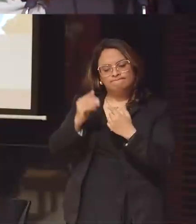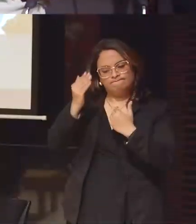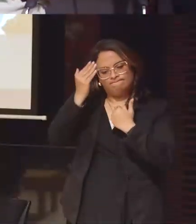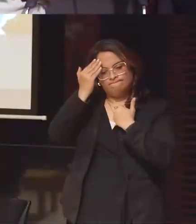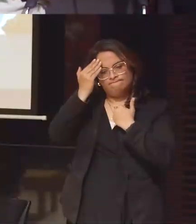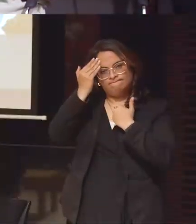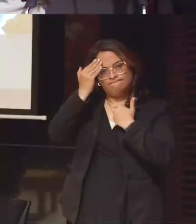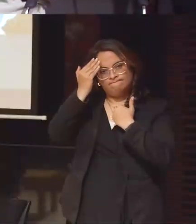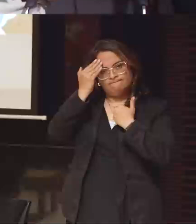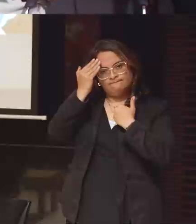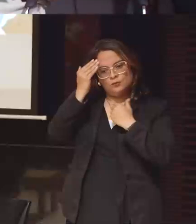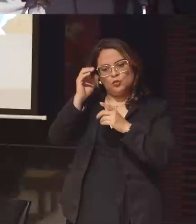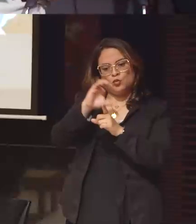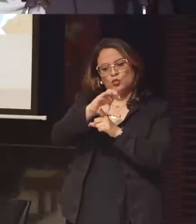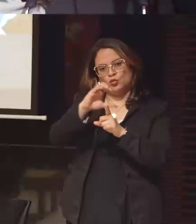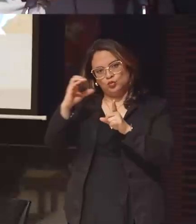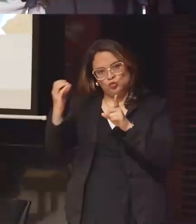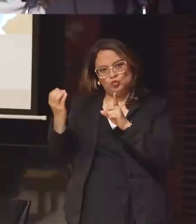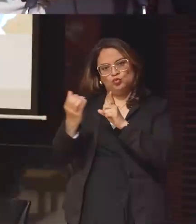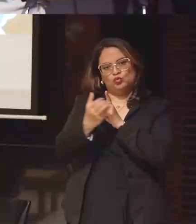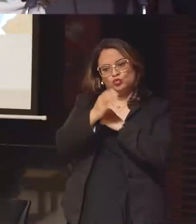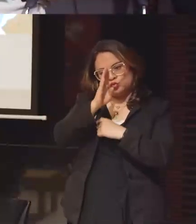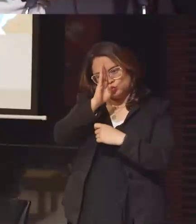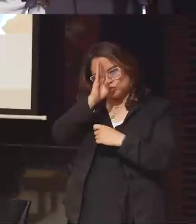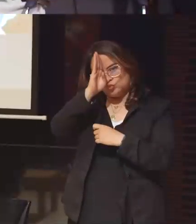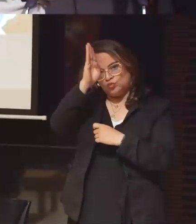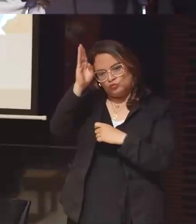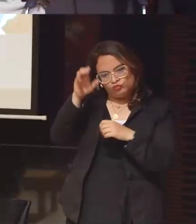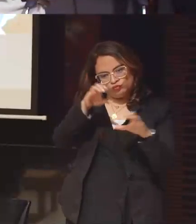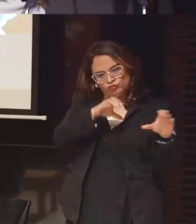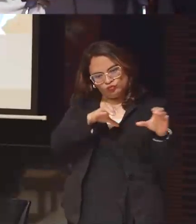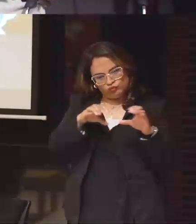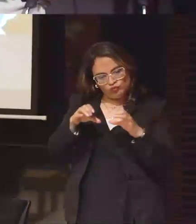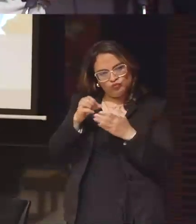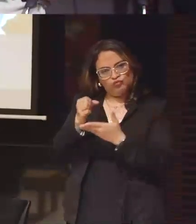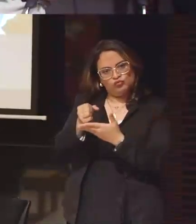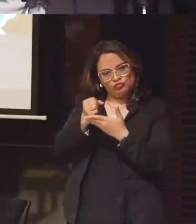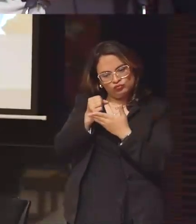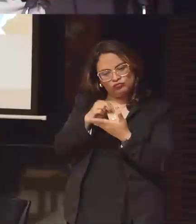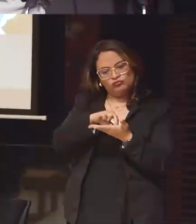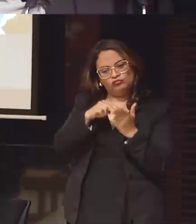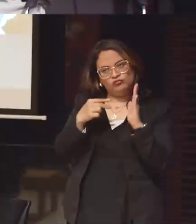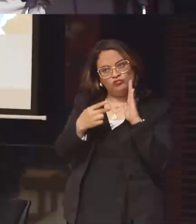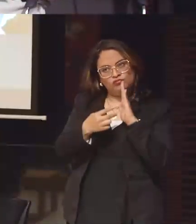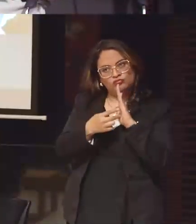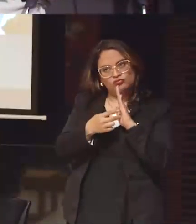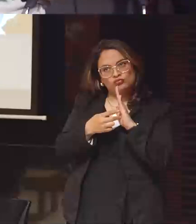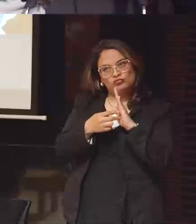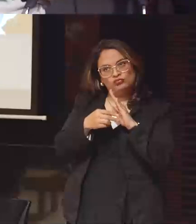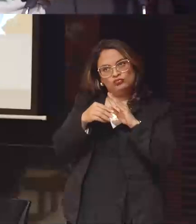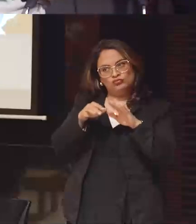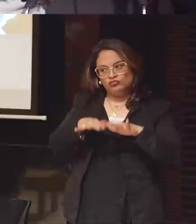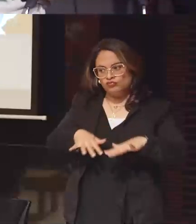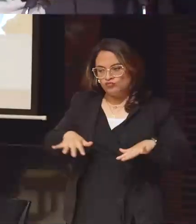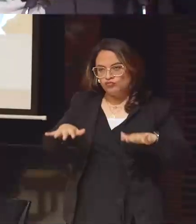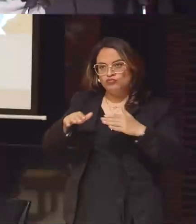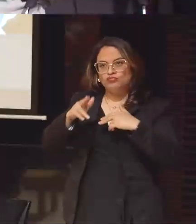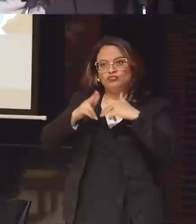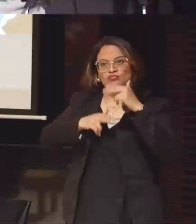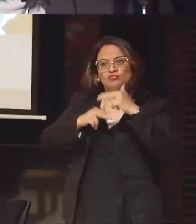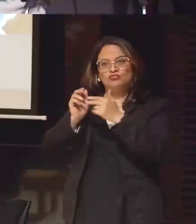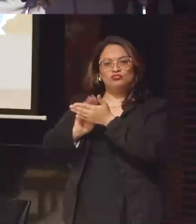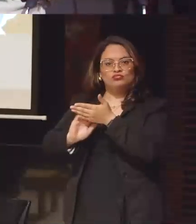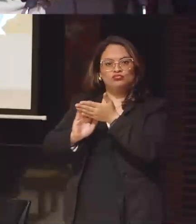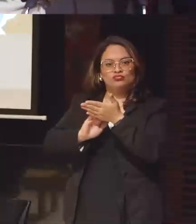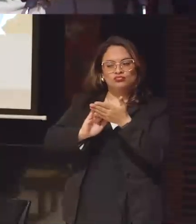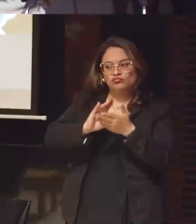esta cultura, a estos hábitos de comportamiento que permitan respetar la infraestructura, pero que además la infraestructura le trae a